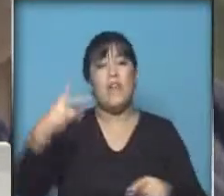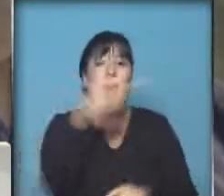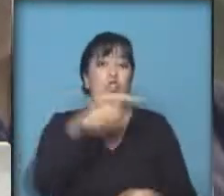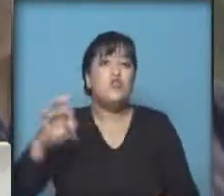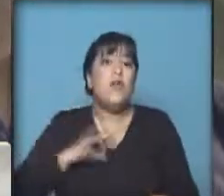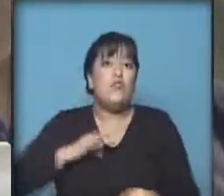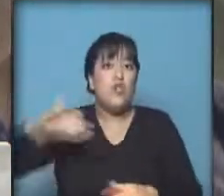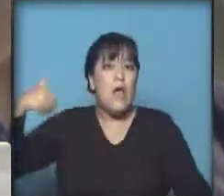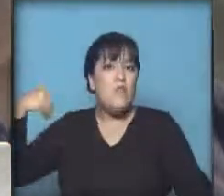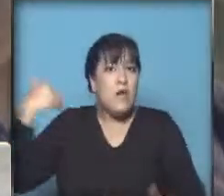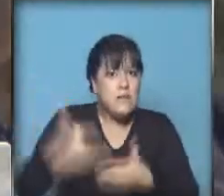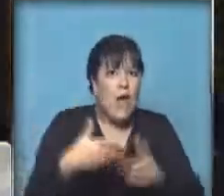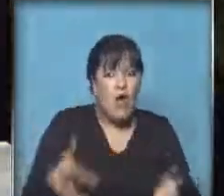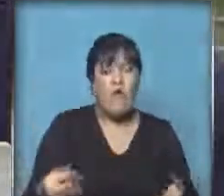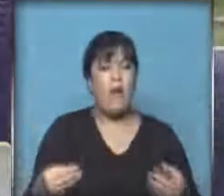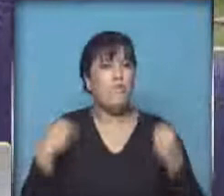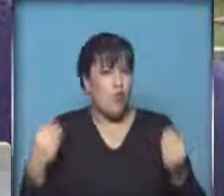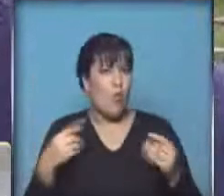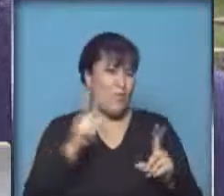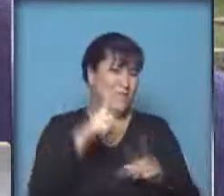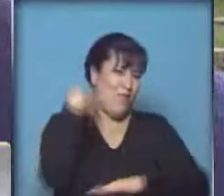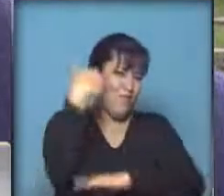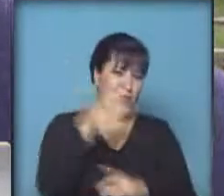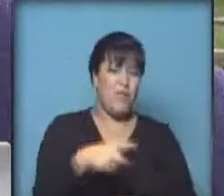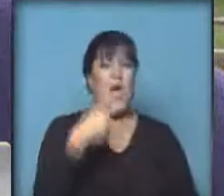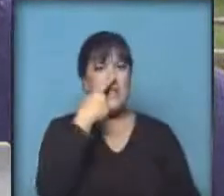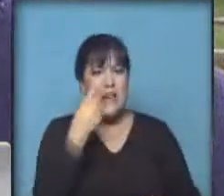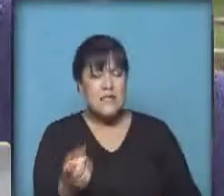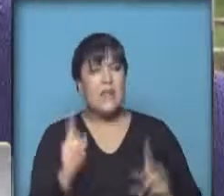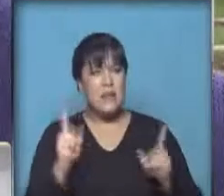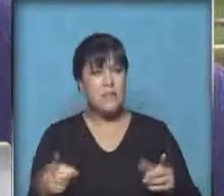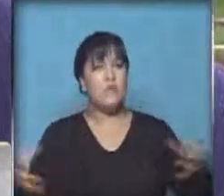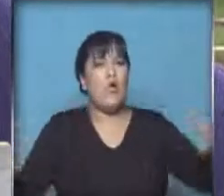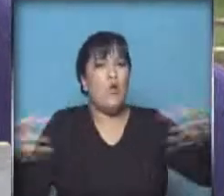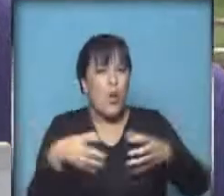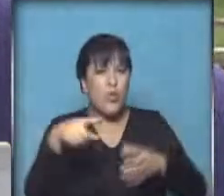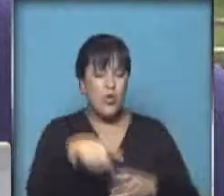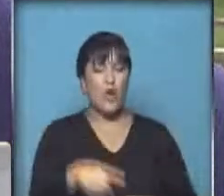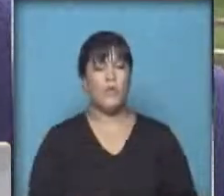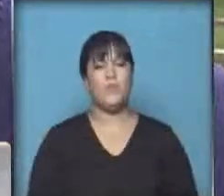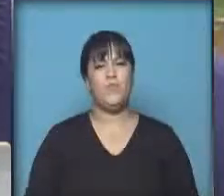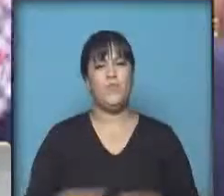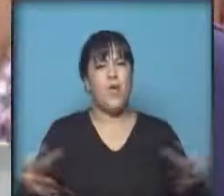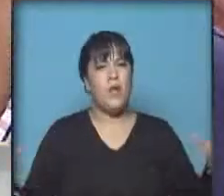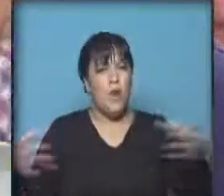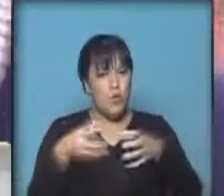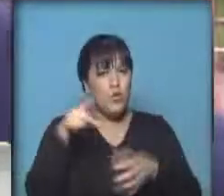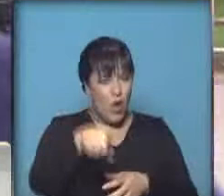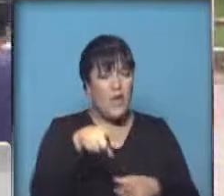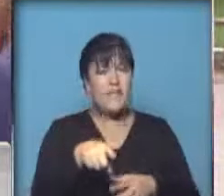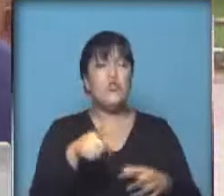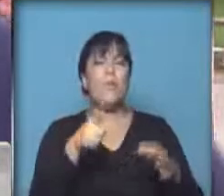historia. Nos parece muy interesante que el foro para nuestra, para este foro para